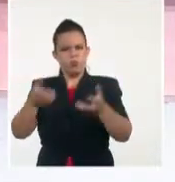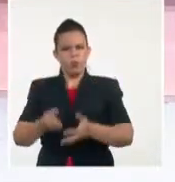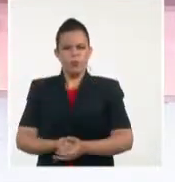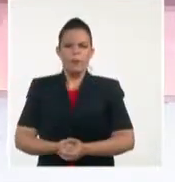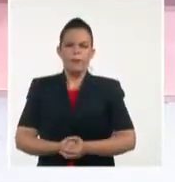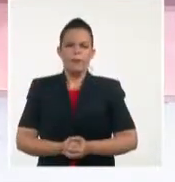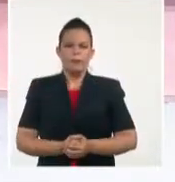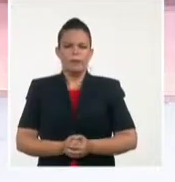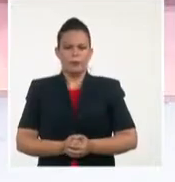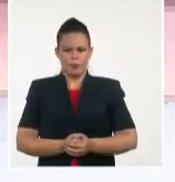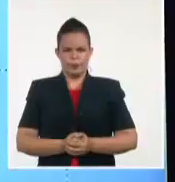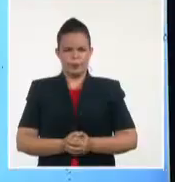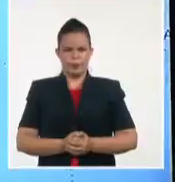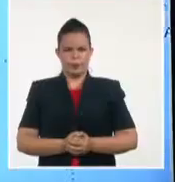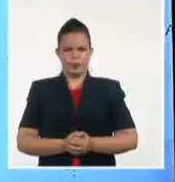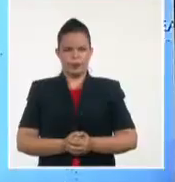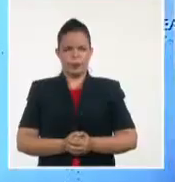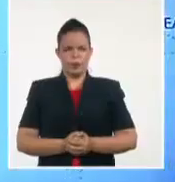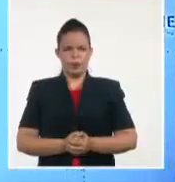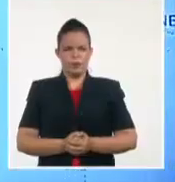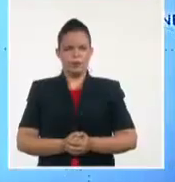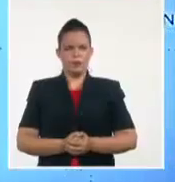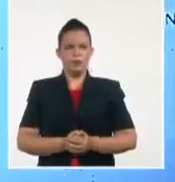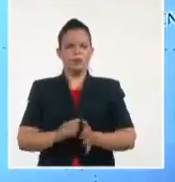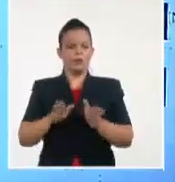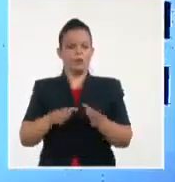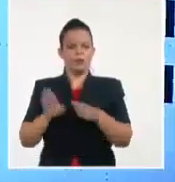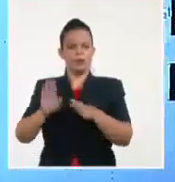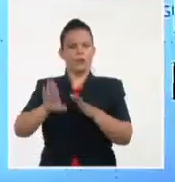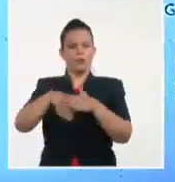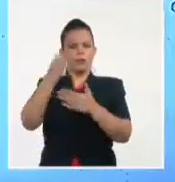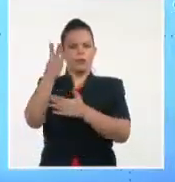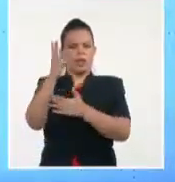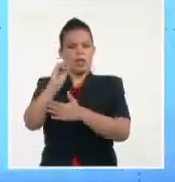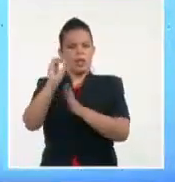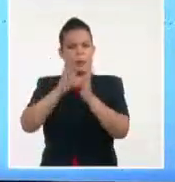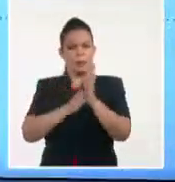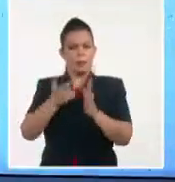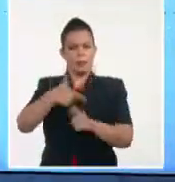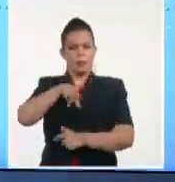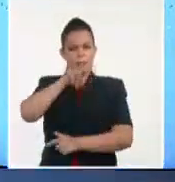Después, el día 30 de junio, a las 5 de la tarde,